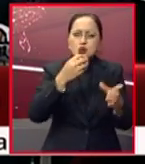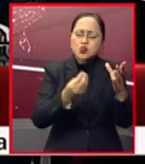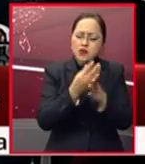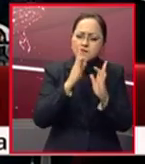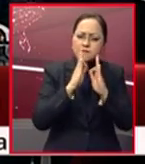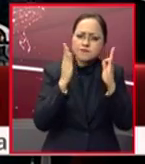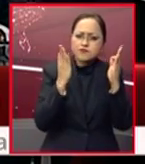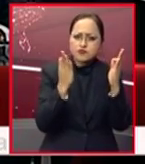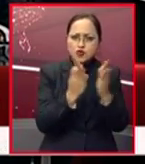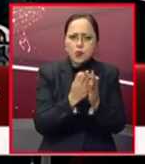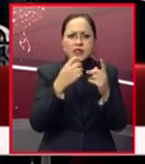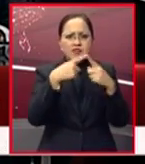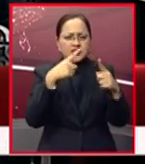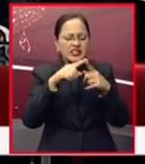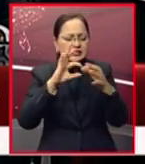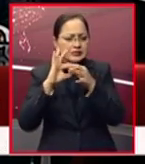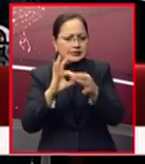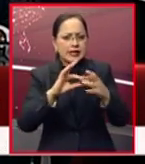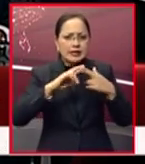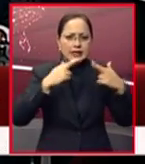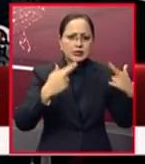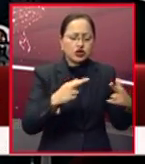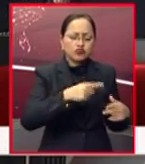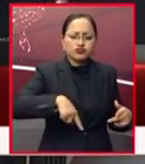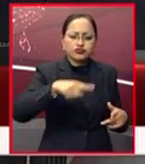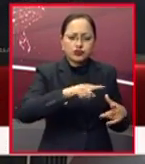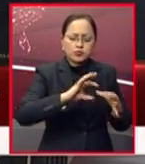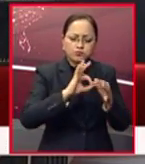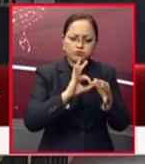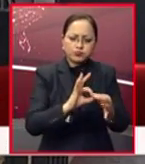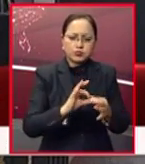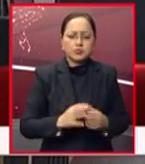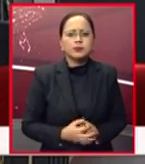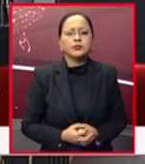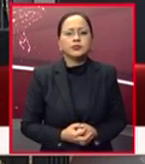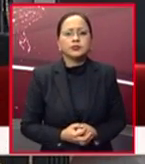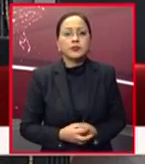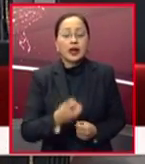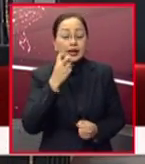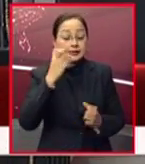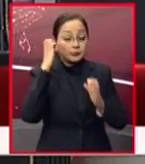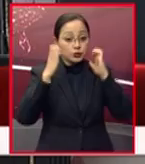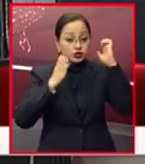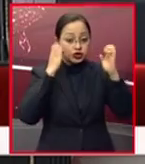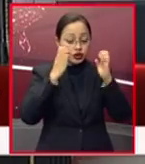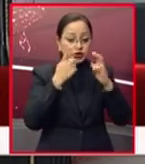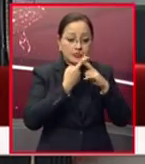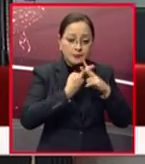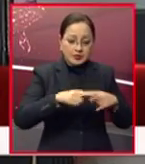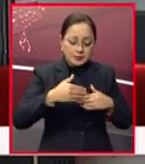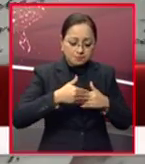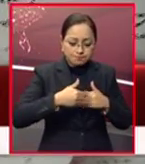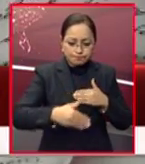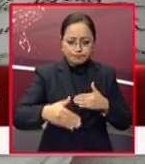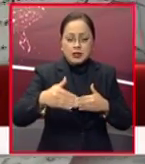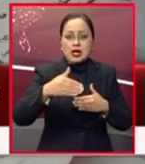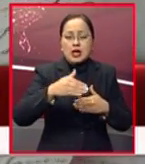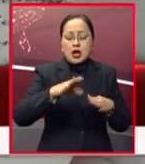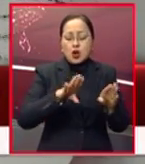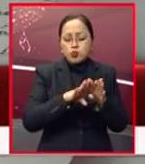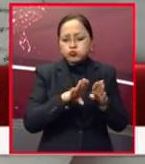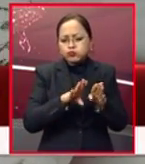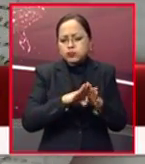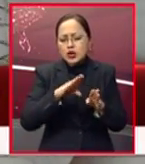pluralidad y de nuevas correlaciones de fuerzas. Con esta exhibición dan inicio las conmemoraciones que realizará